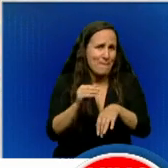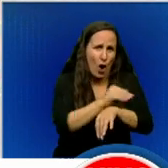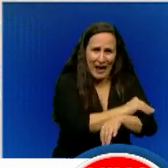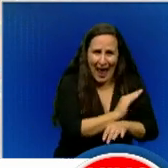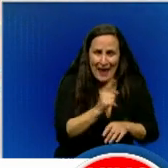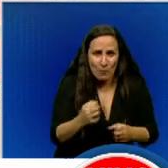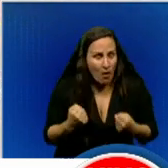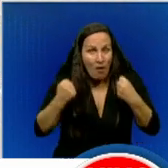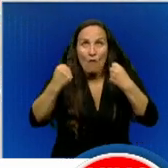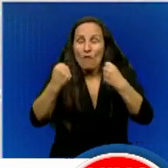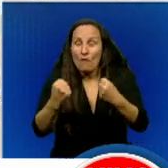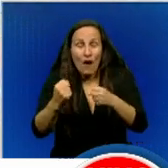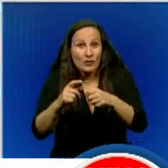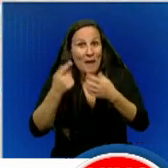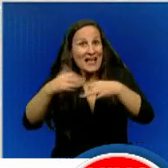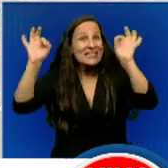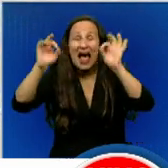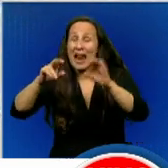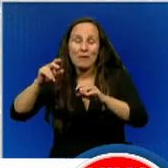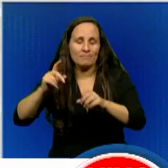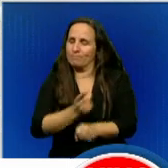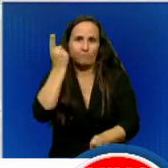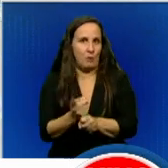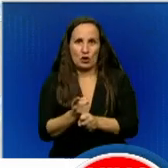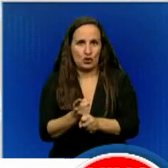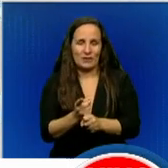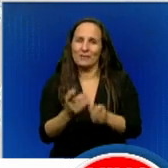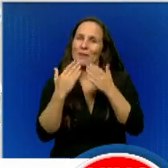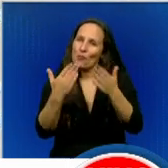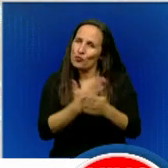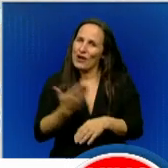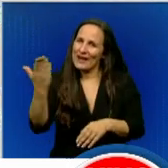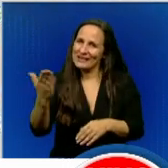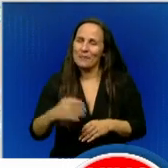esfuerzo para poder salir de ella muchas gracias presidente